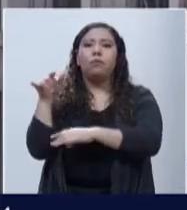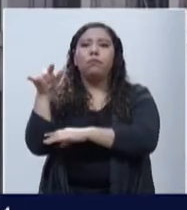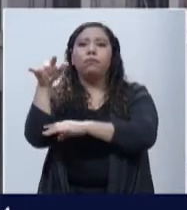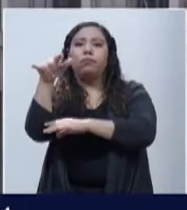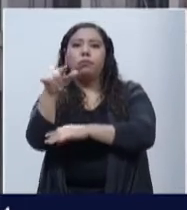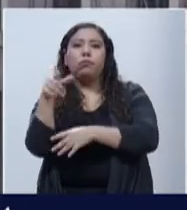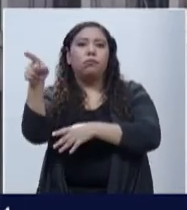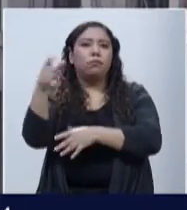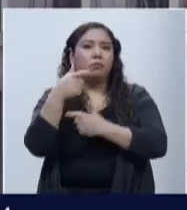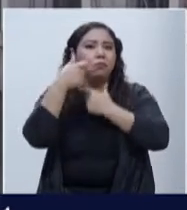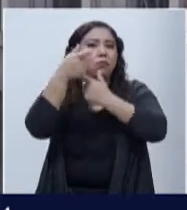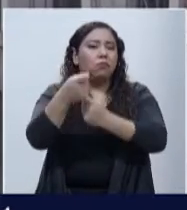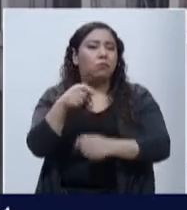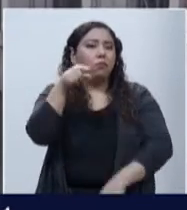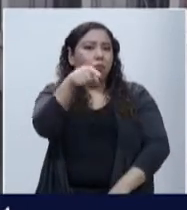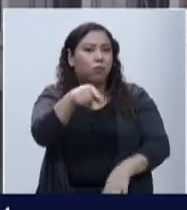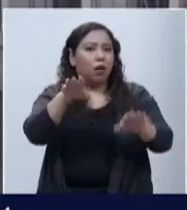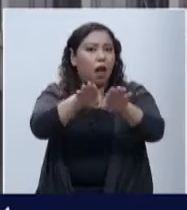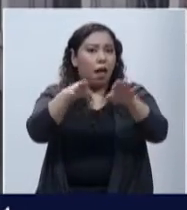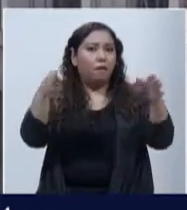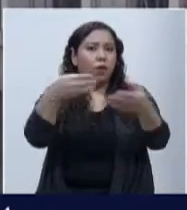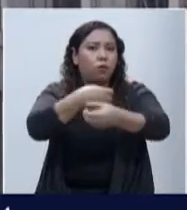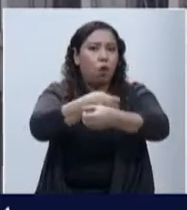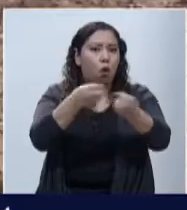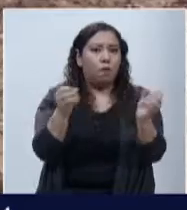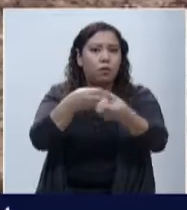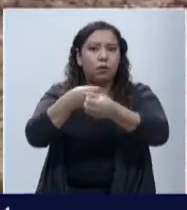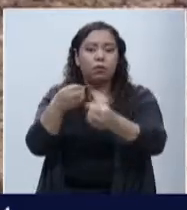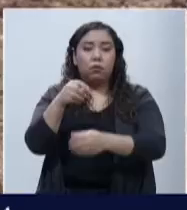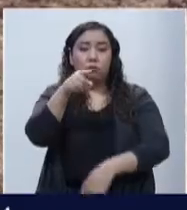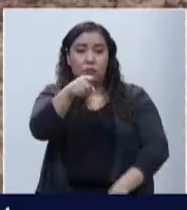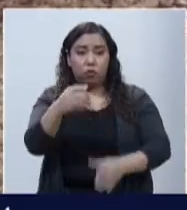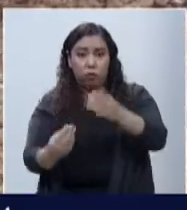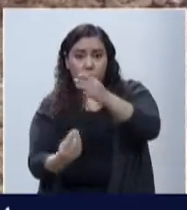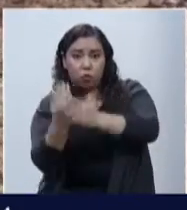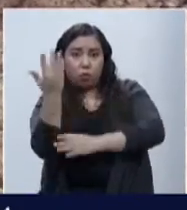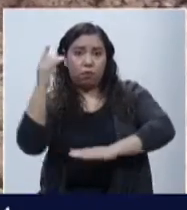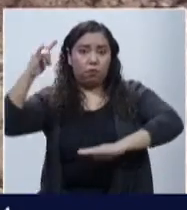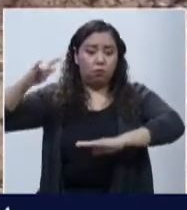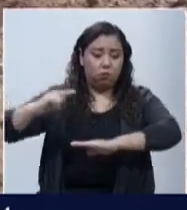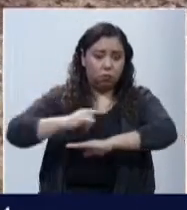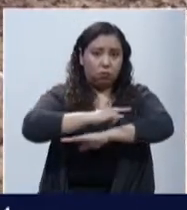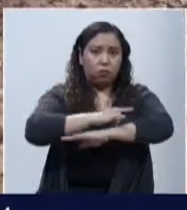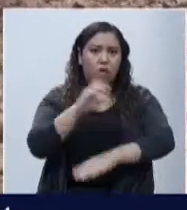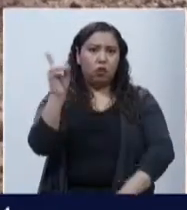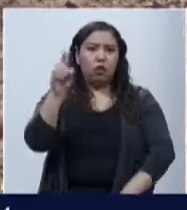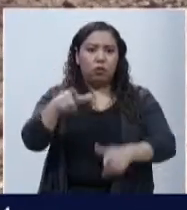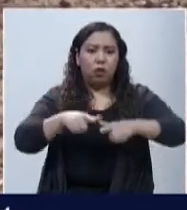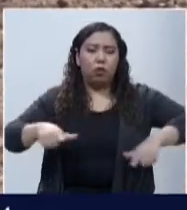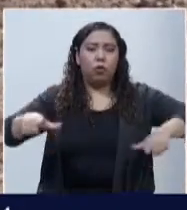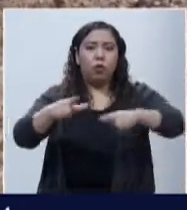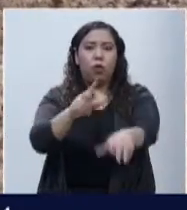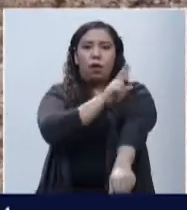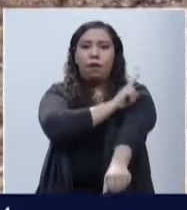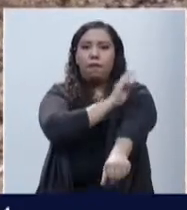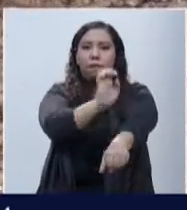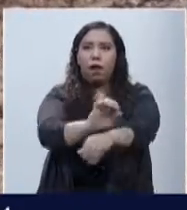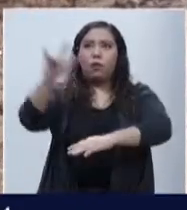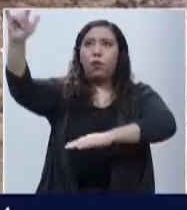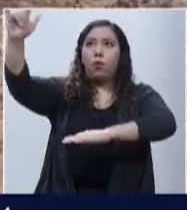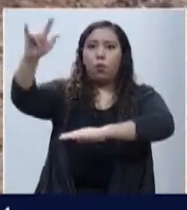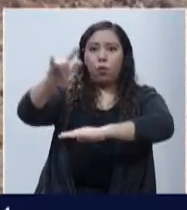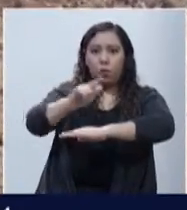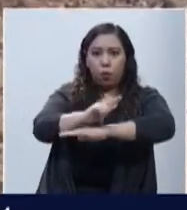interesadas en abrir sucursales en vista que la nueva terminal aérea hondureña está ubicada estratégicamente y cuenta con